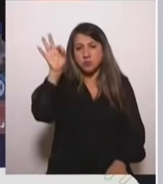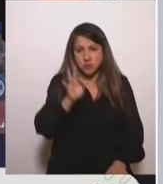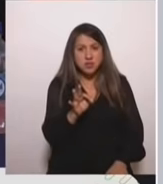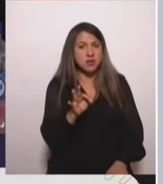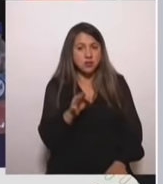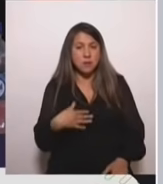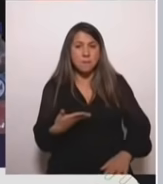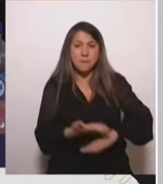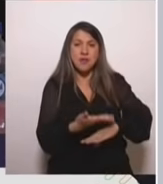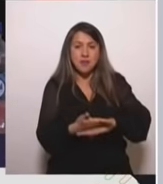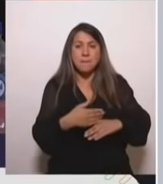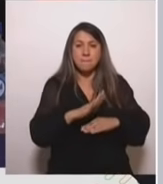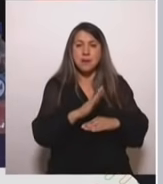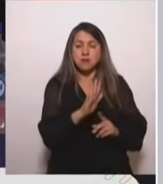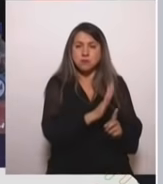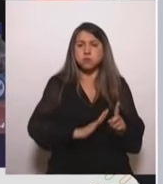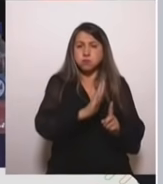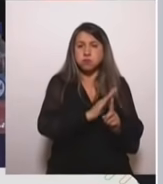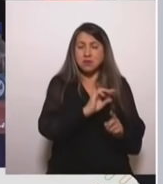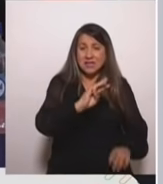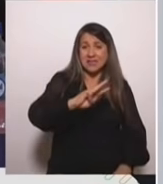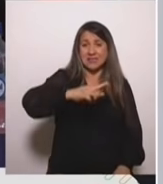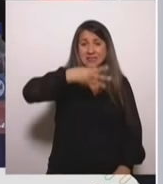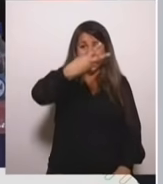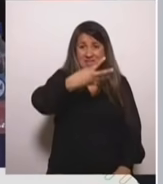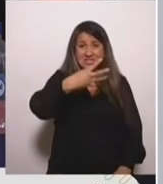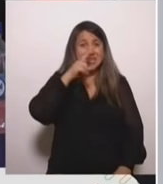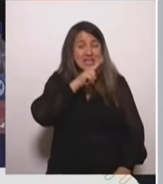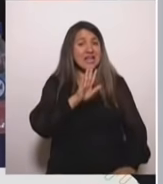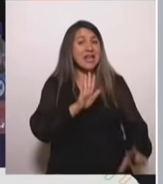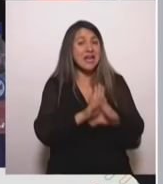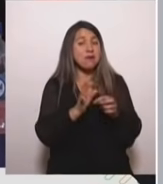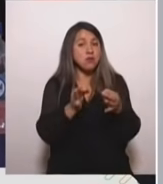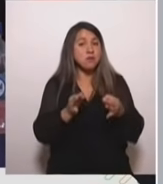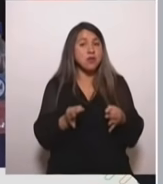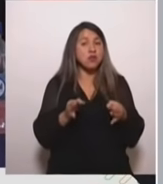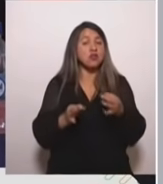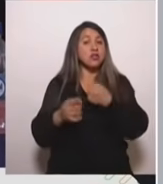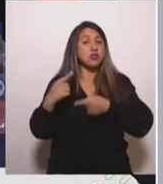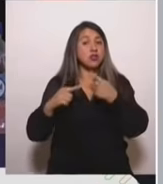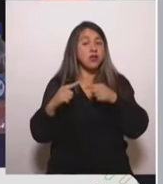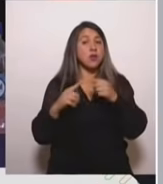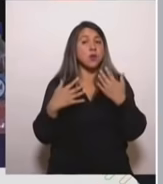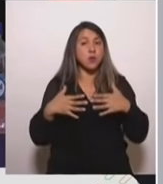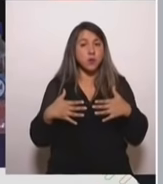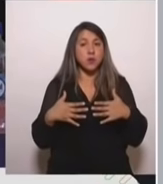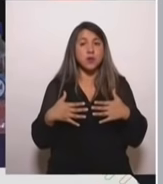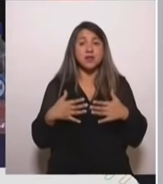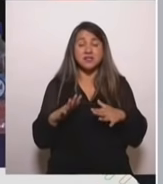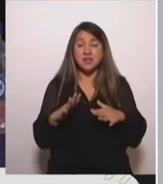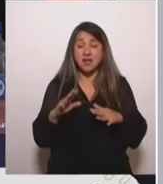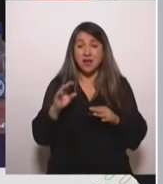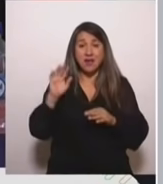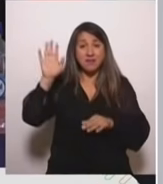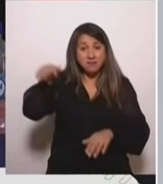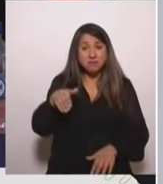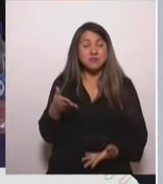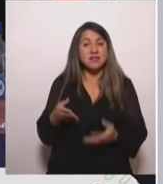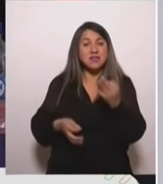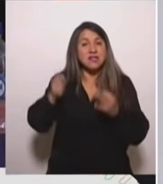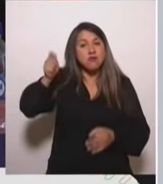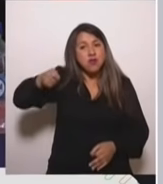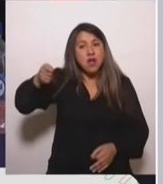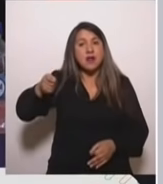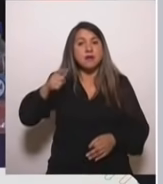En consecuencia, si hay o no hay pruebas, si en definitiva esas personas estaban siendo perseguidas o no por